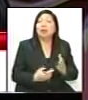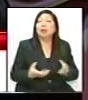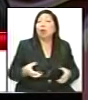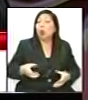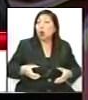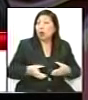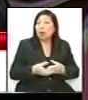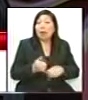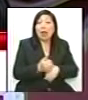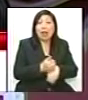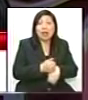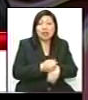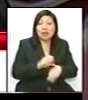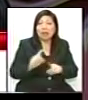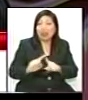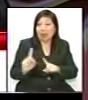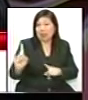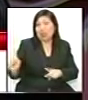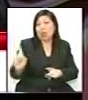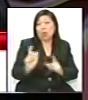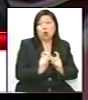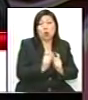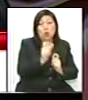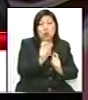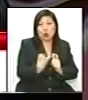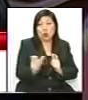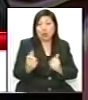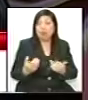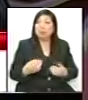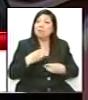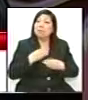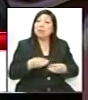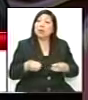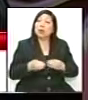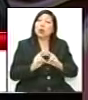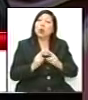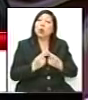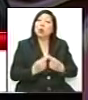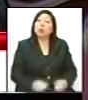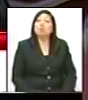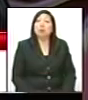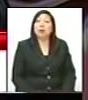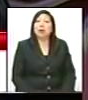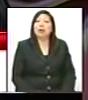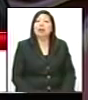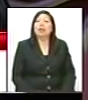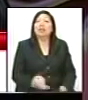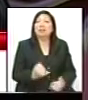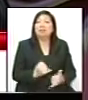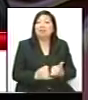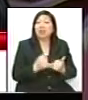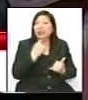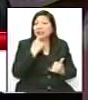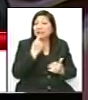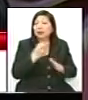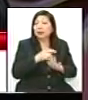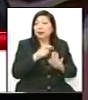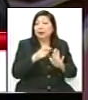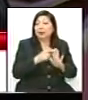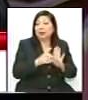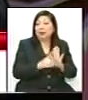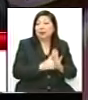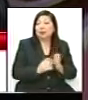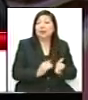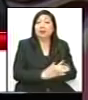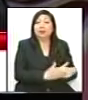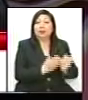los asesores de los congresistas, miembros de esta comisión y de los grupos parlamentarios, a fin de definir el predictamen que